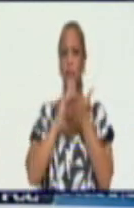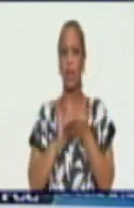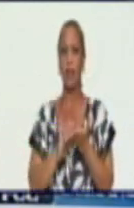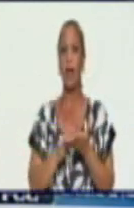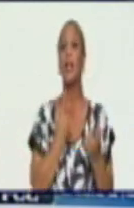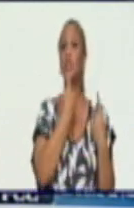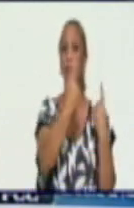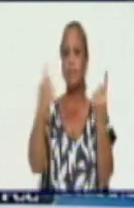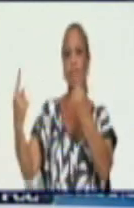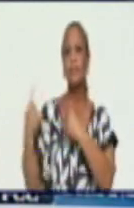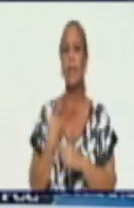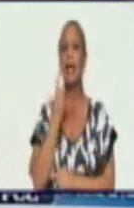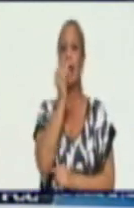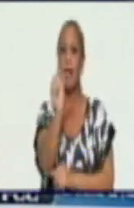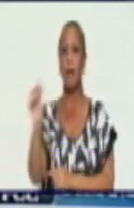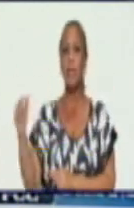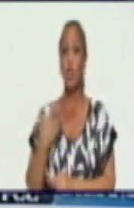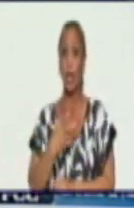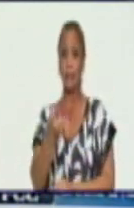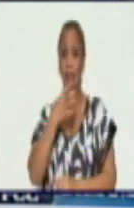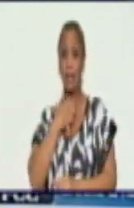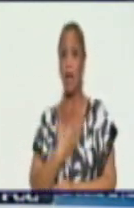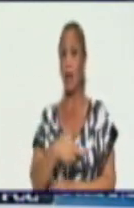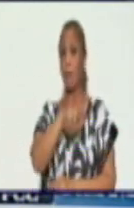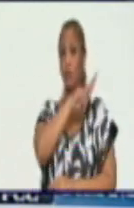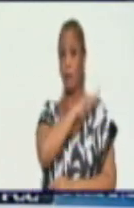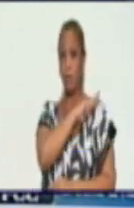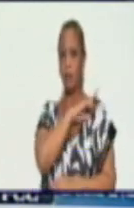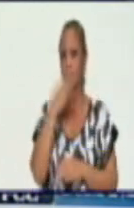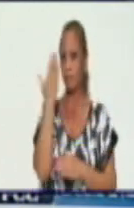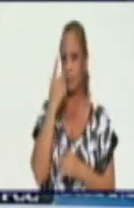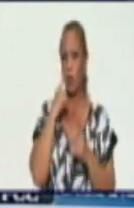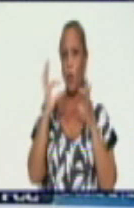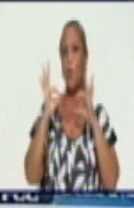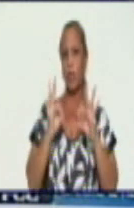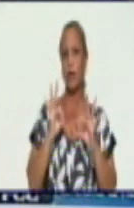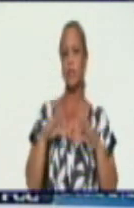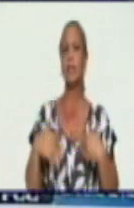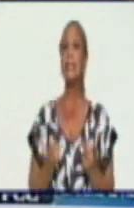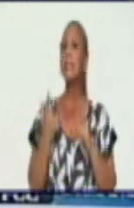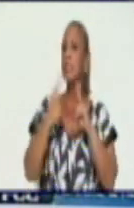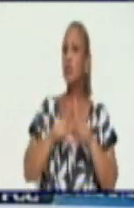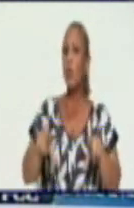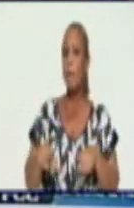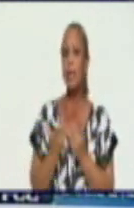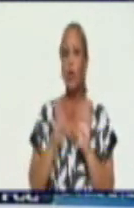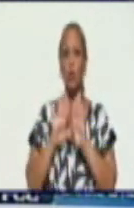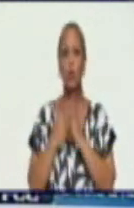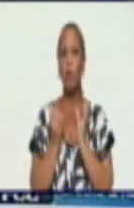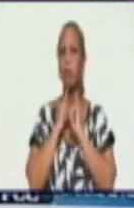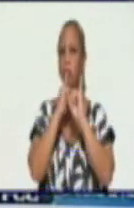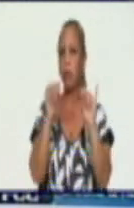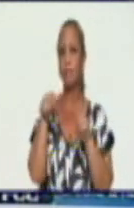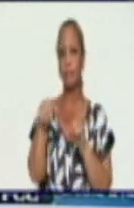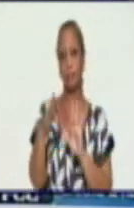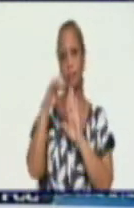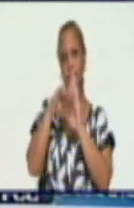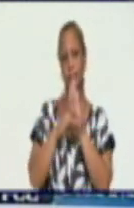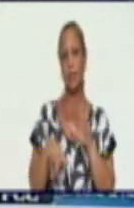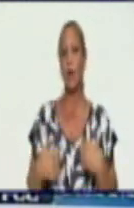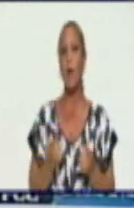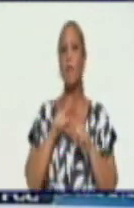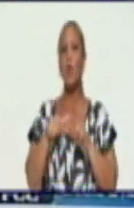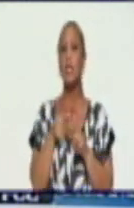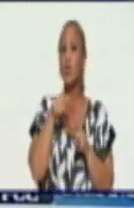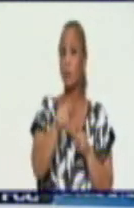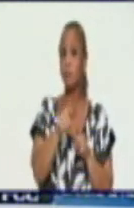que cada persona asuma la responsable de cuidarse y de cumplir con lo que se está indicando por eso insisto en